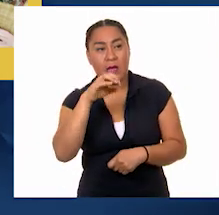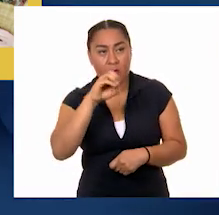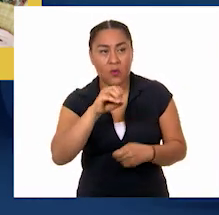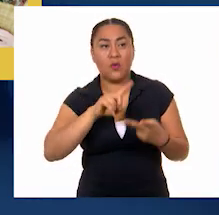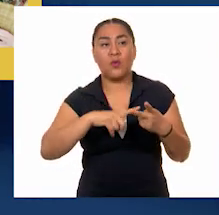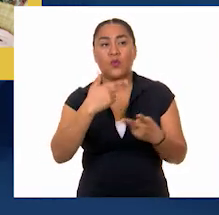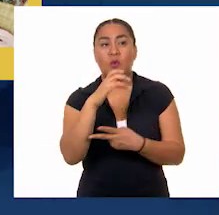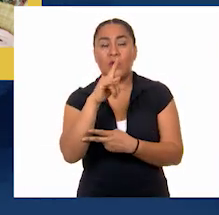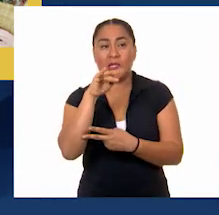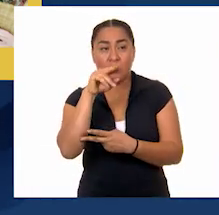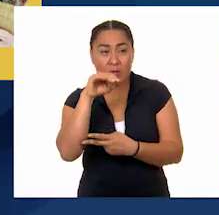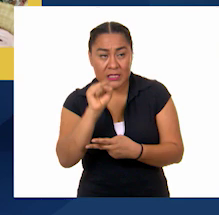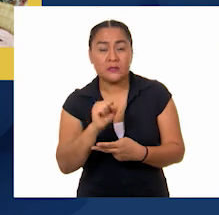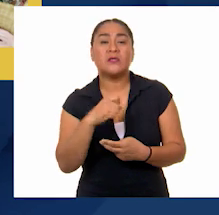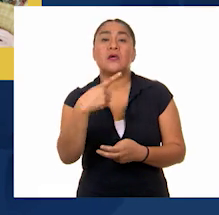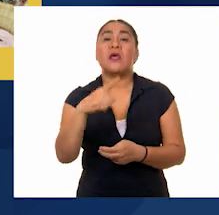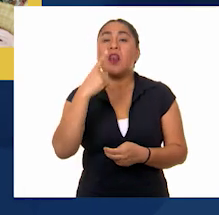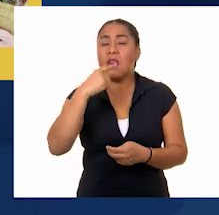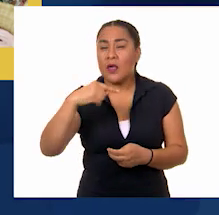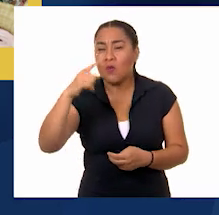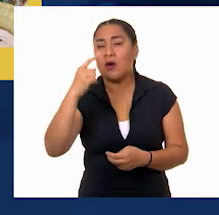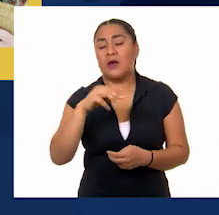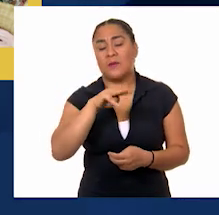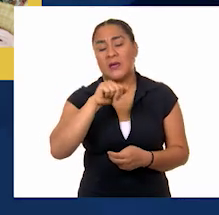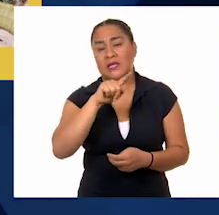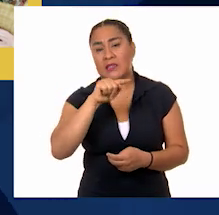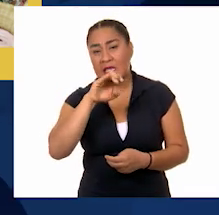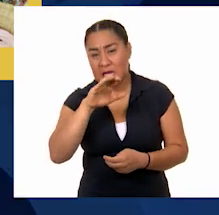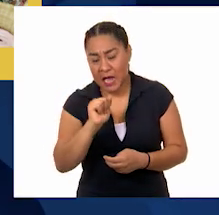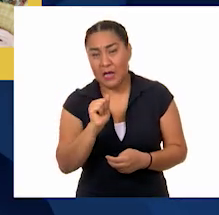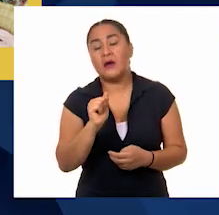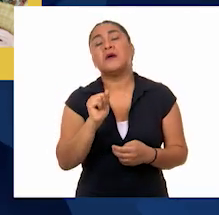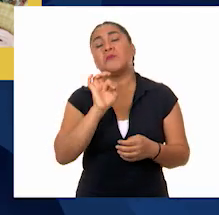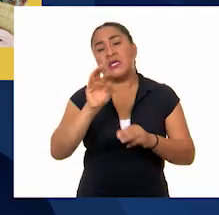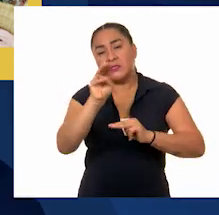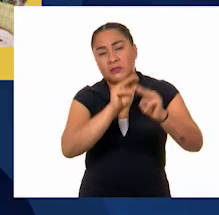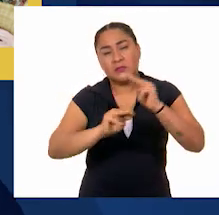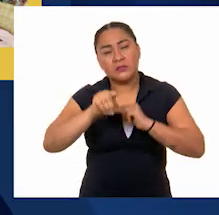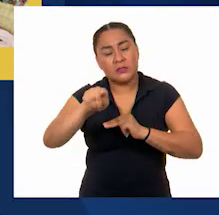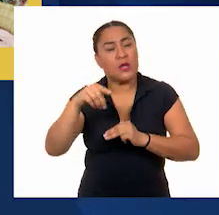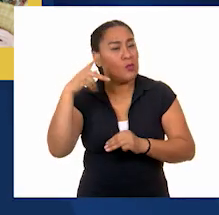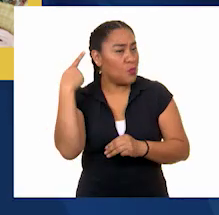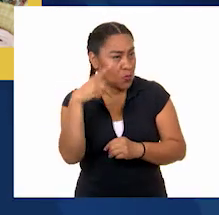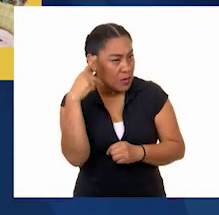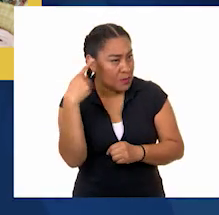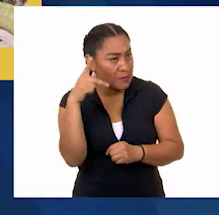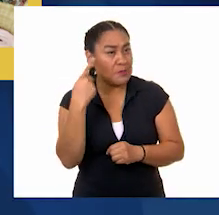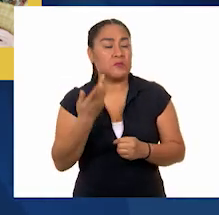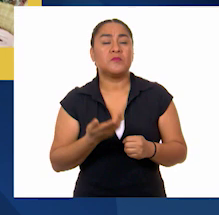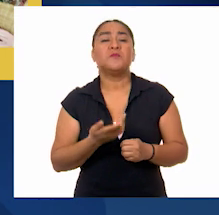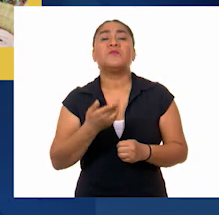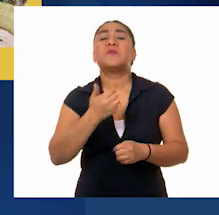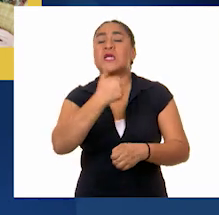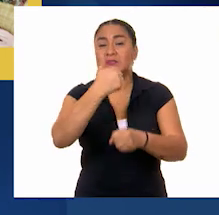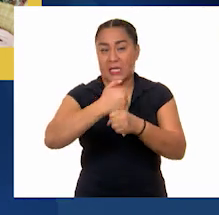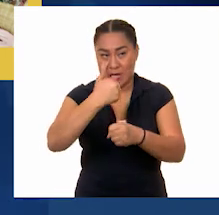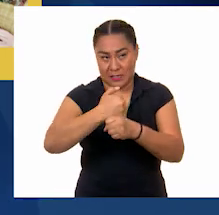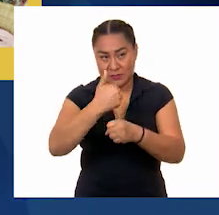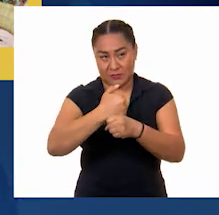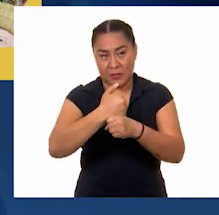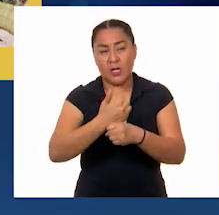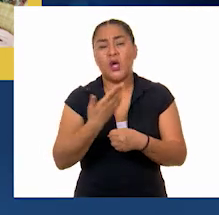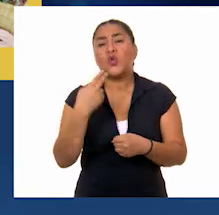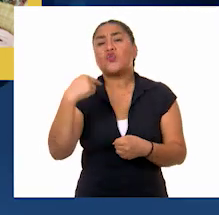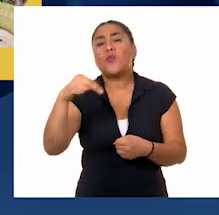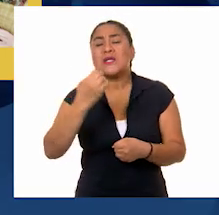huehuentones. Se habla la lengua mazateca, variante lingüística o la Sierra Negra de Puebla. Grado escolar, sexto grado,